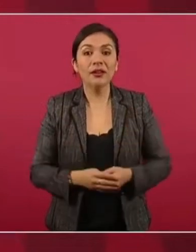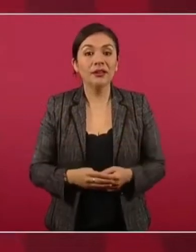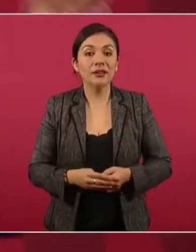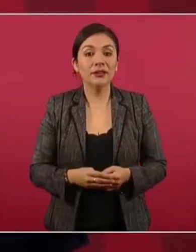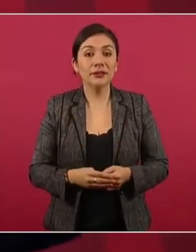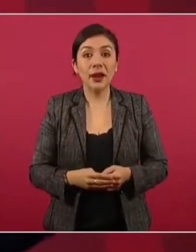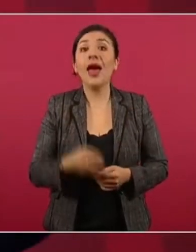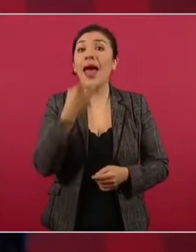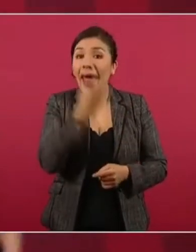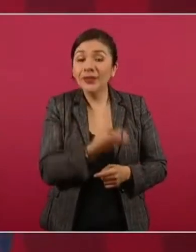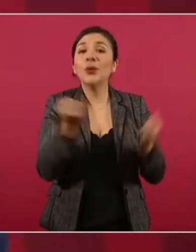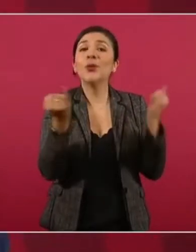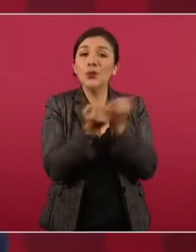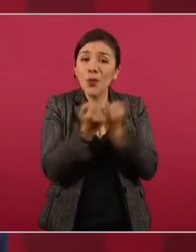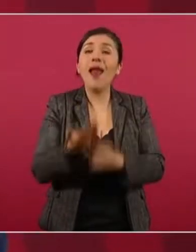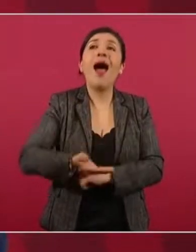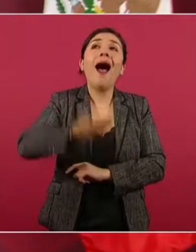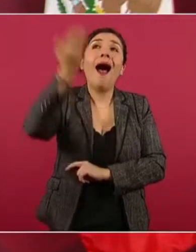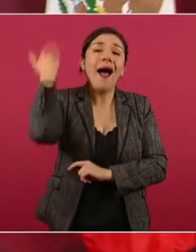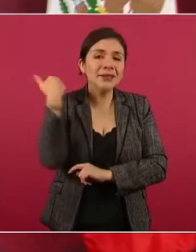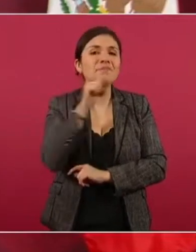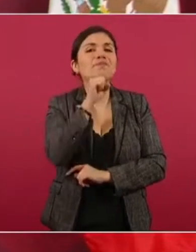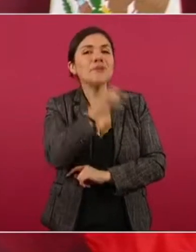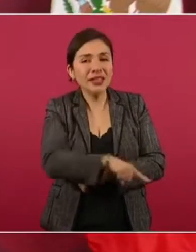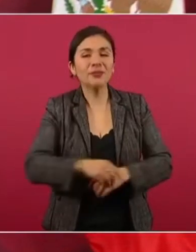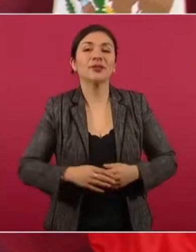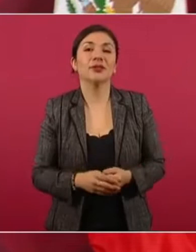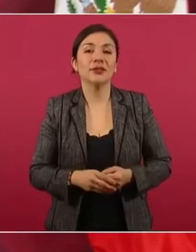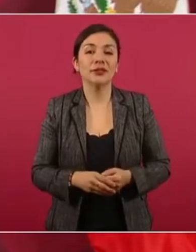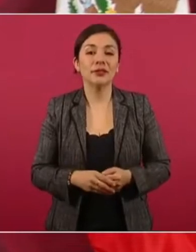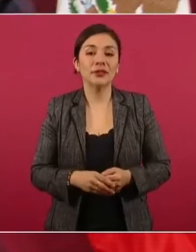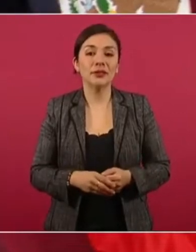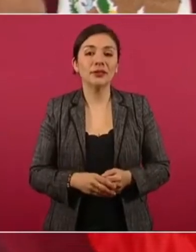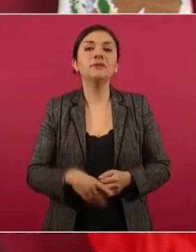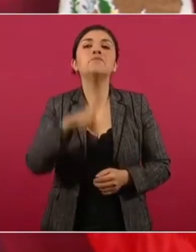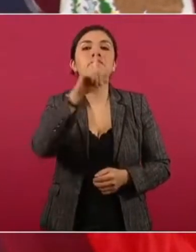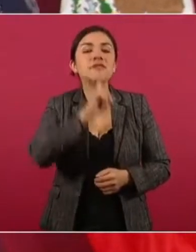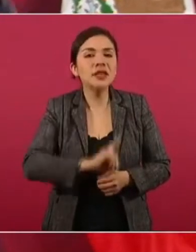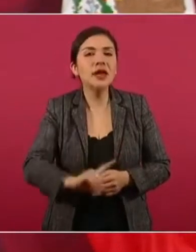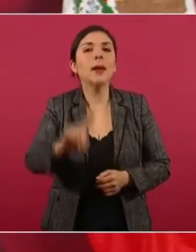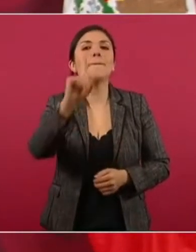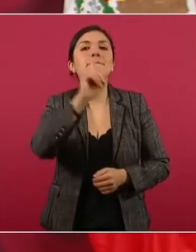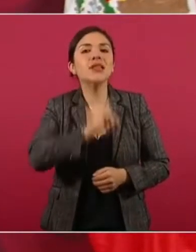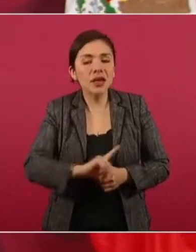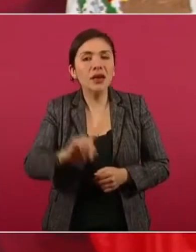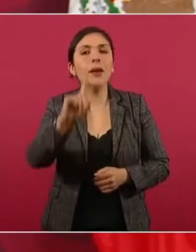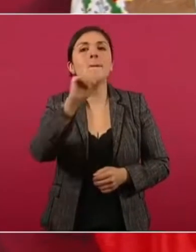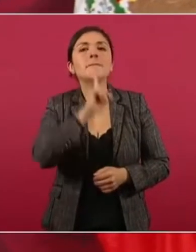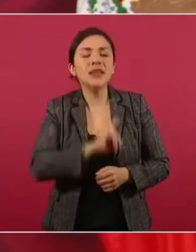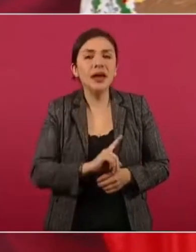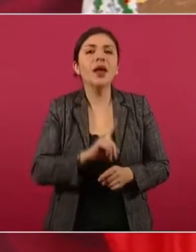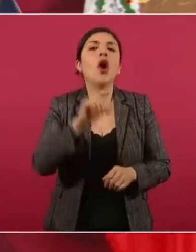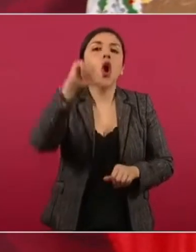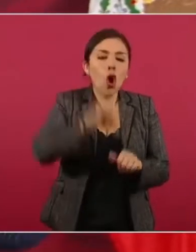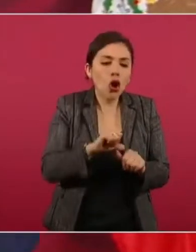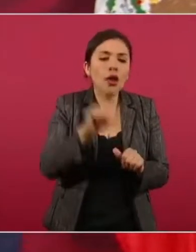Y así era antes. Mentían un día sí y